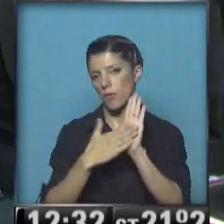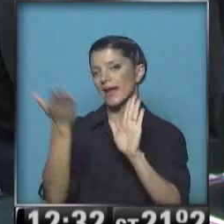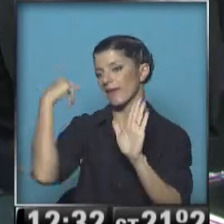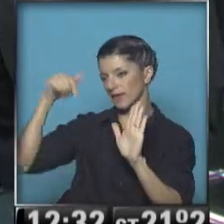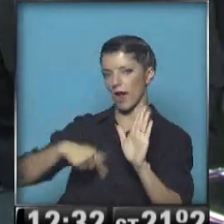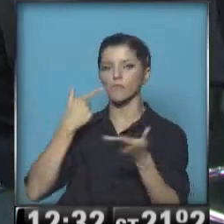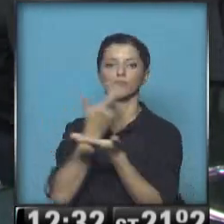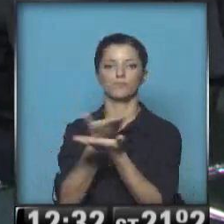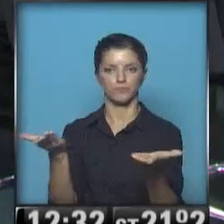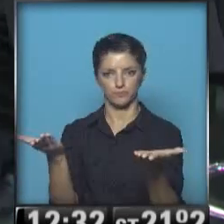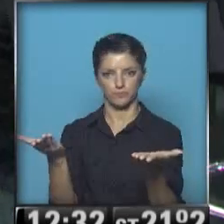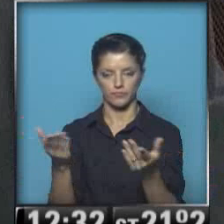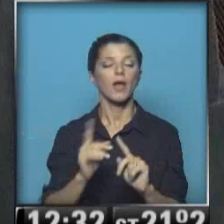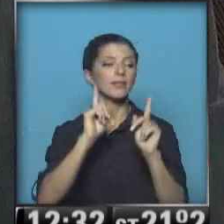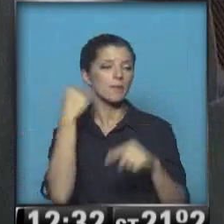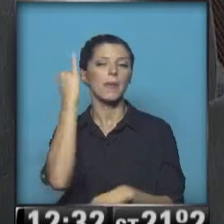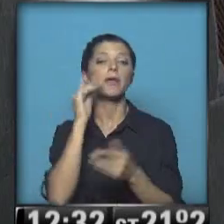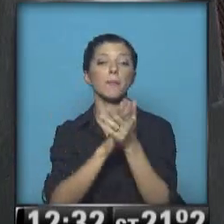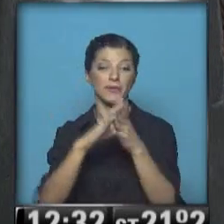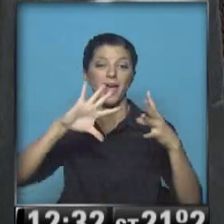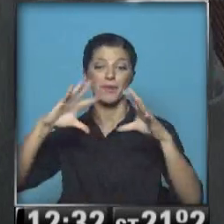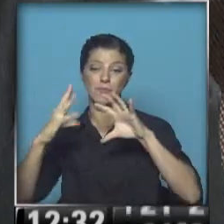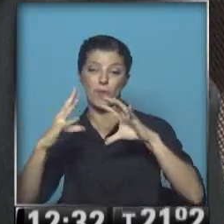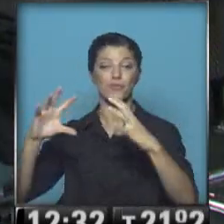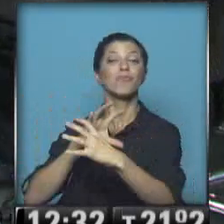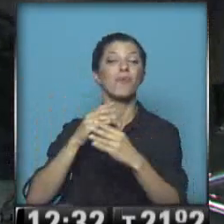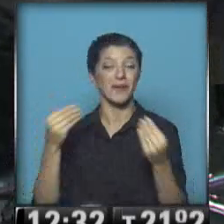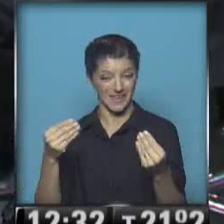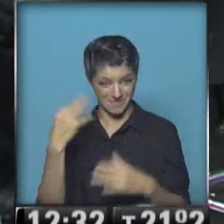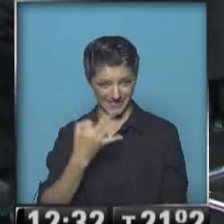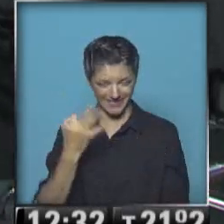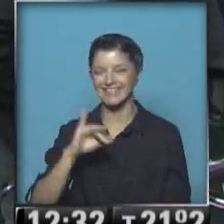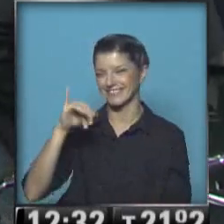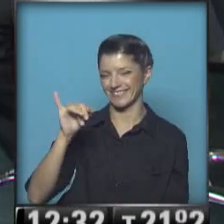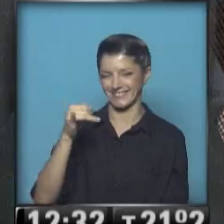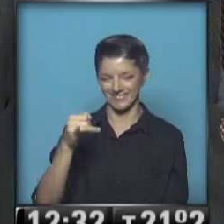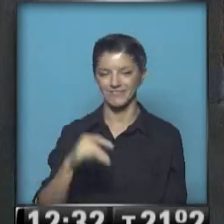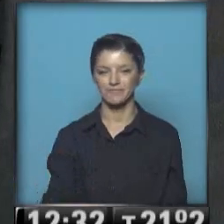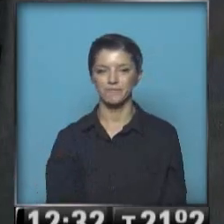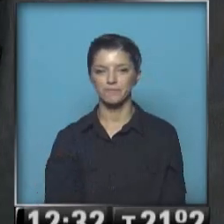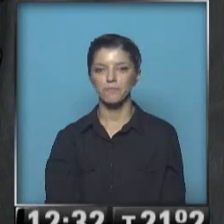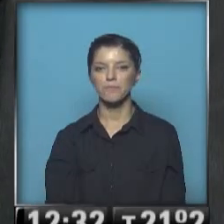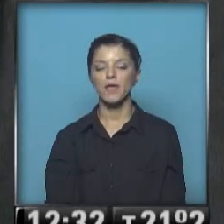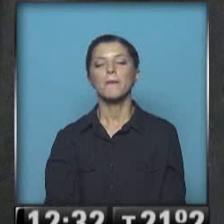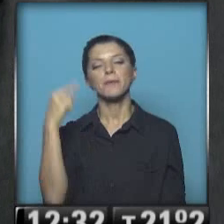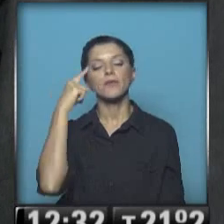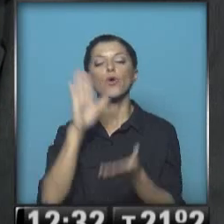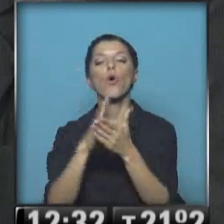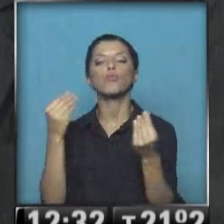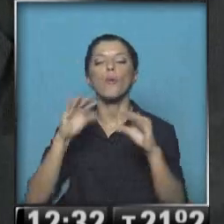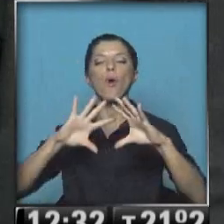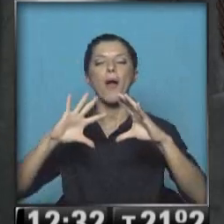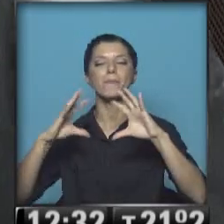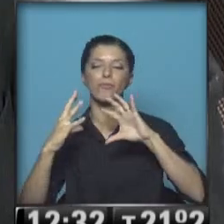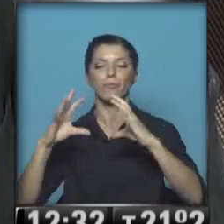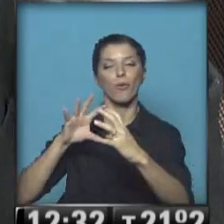no Sí claro y explicar por qué el mundo gira al revés muchach el mundo gira al revés Sin lugar a dudas eh hablando de Para qué lado gira el mundo o para